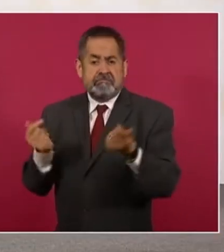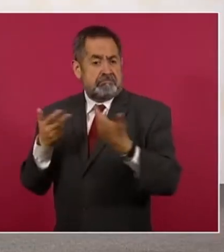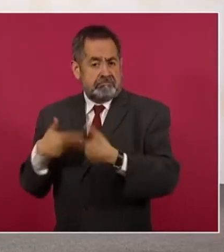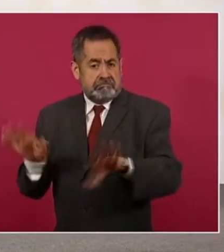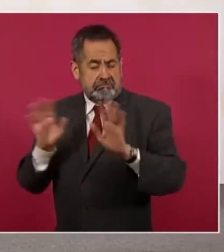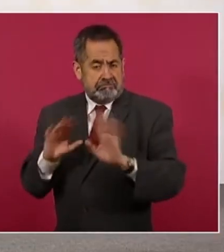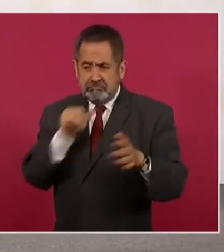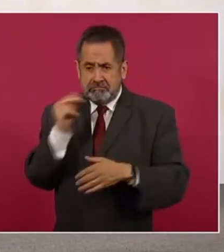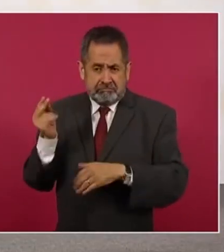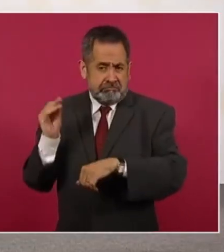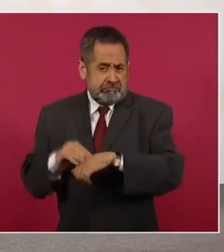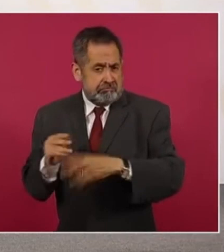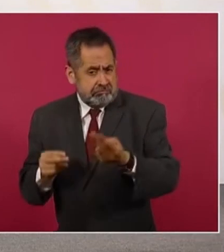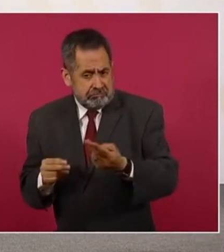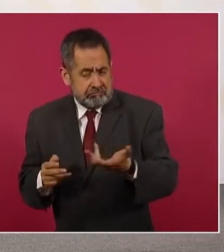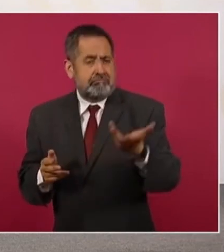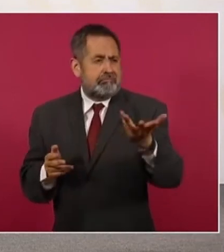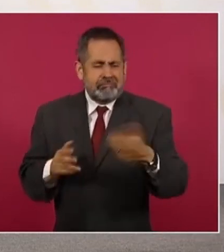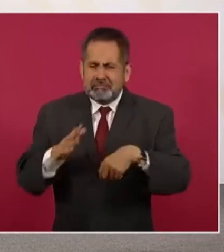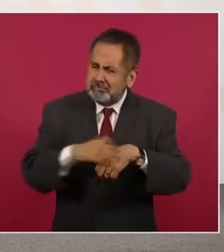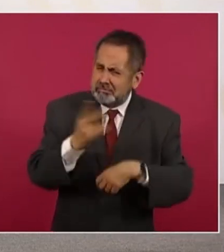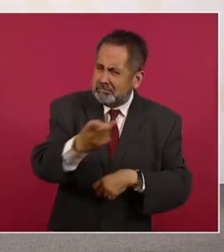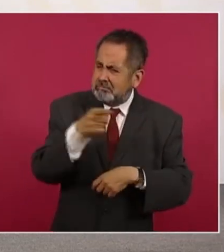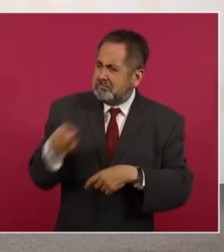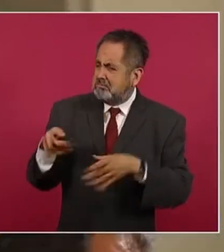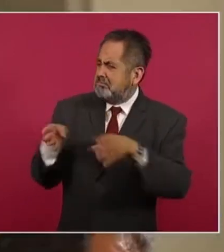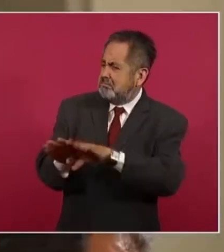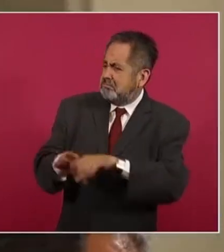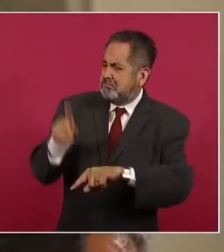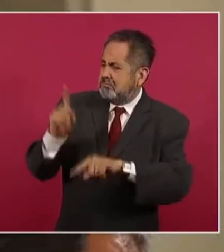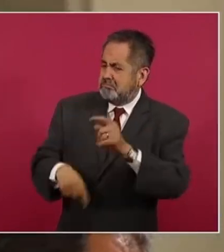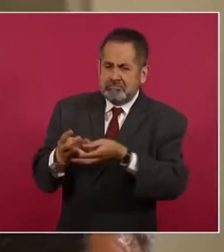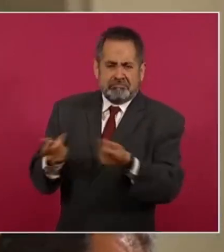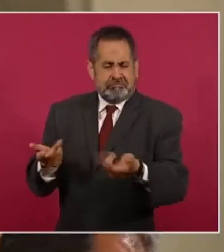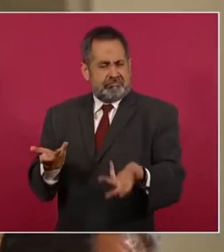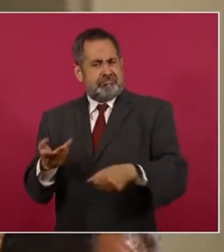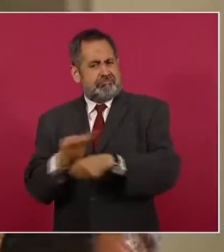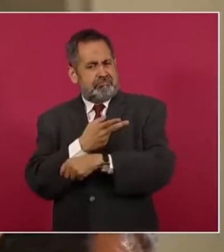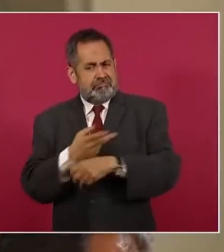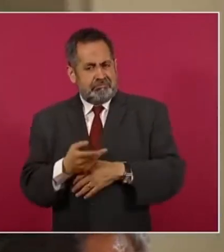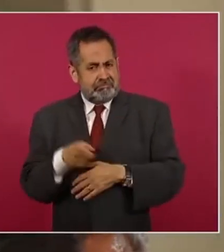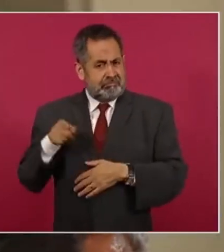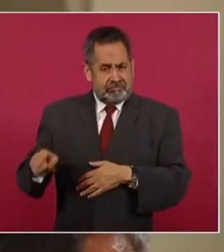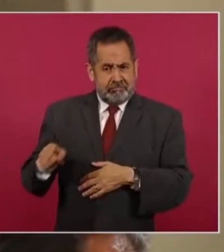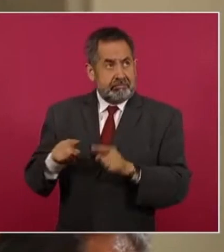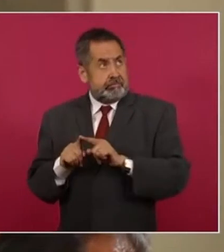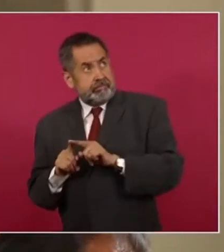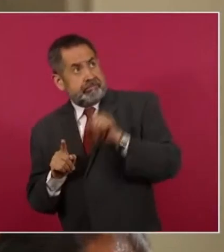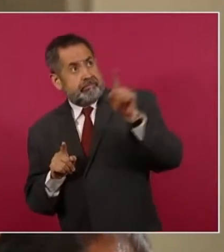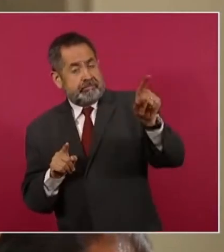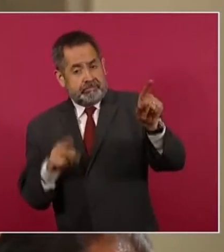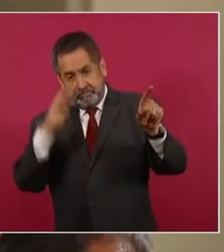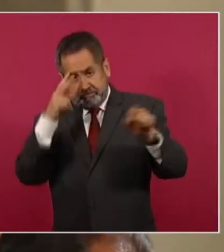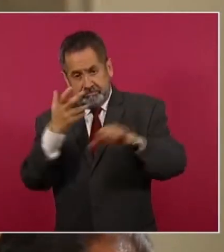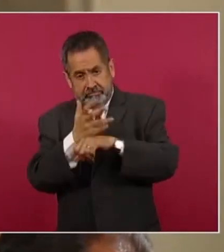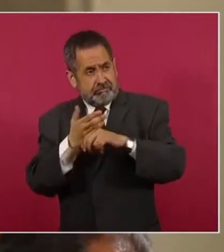crimen organizado. Durante la conferencia matutina de este jueves, la cual se realizó desde Palacio Nacional, el mandatario señaló que la unidad estaba infiltrada por